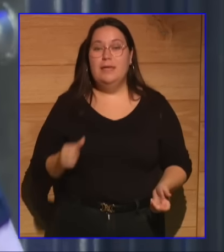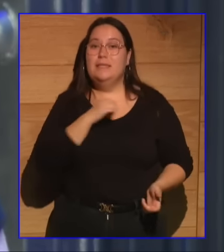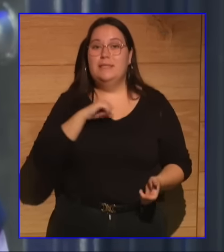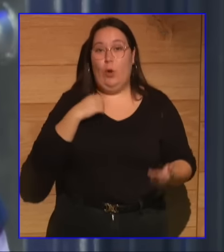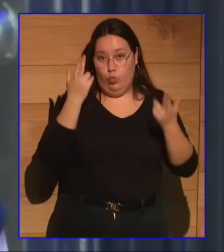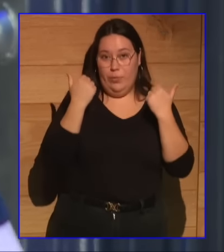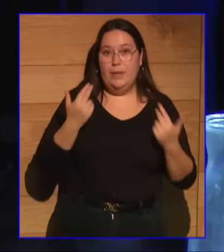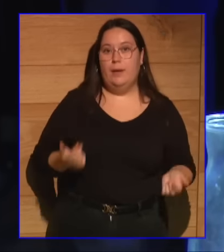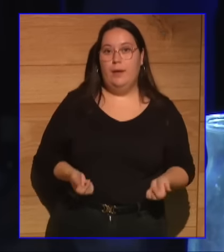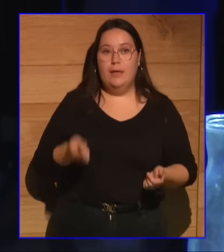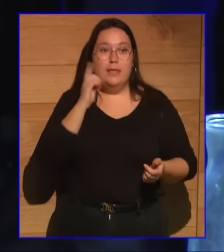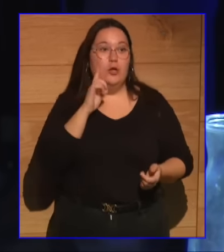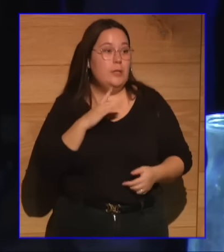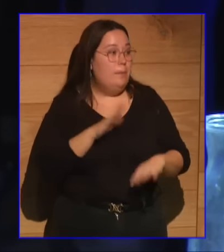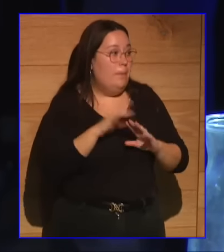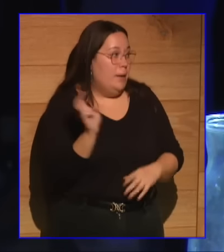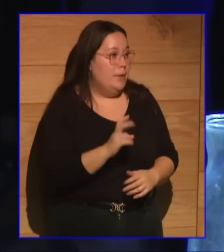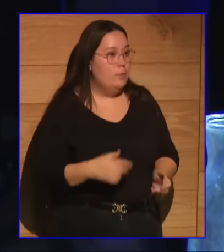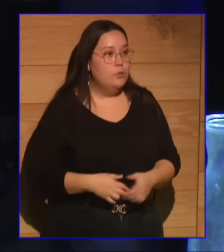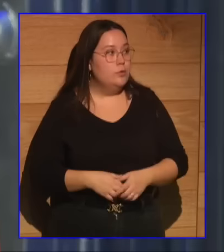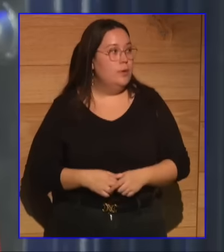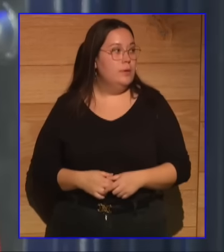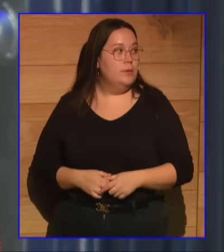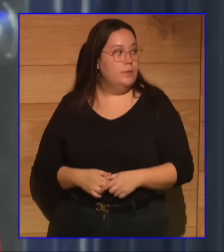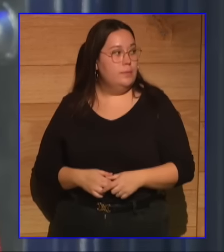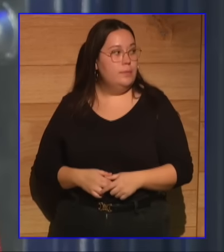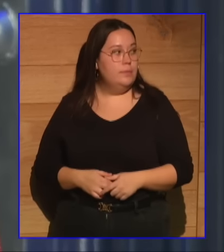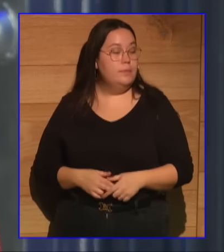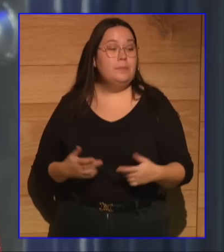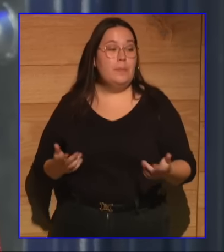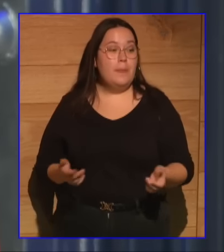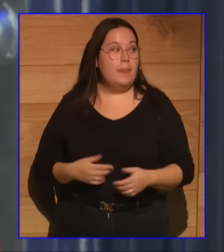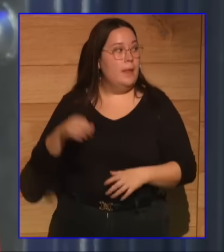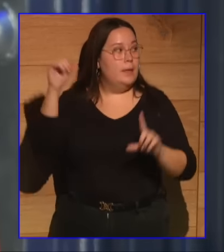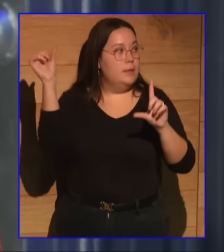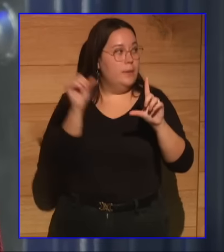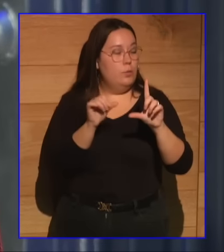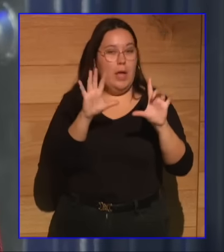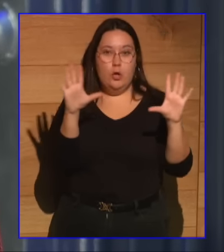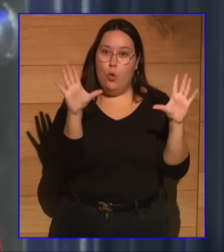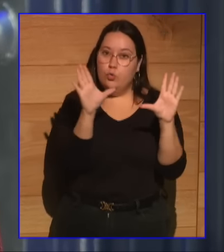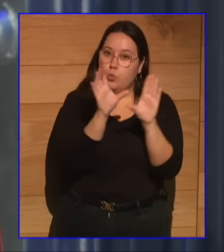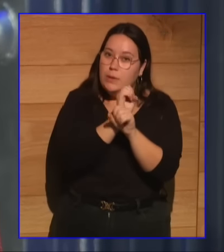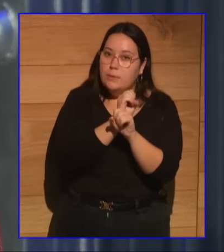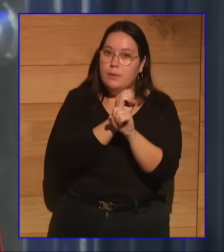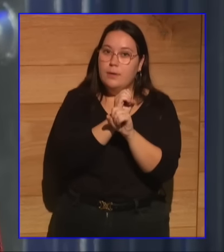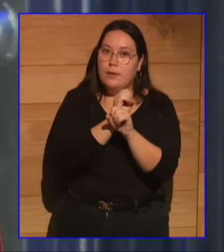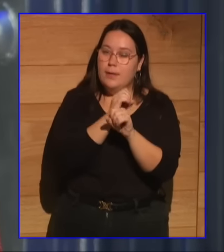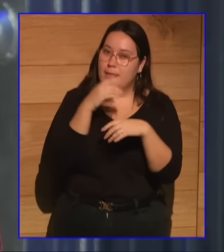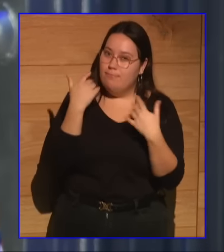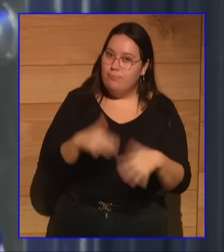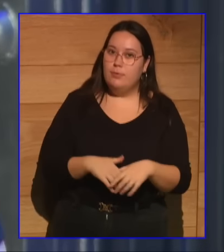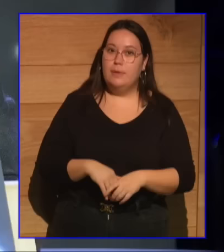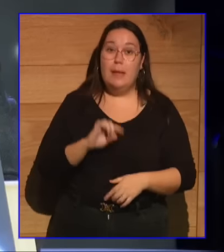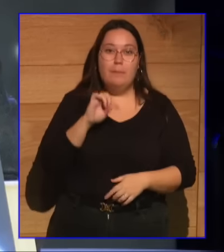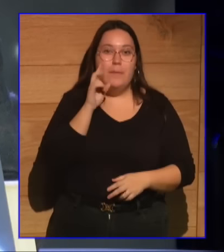maravilloso. Es que yo no sé para qué venimos todo nosotros. Todo esto venía Rodrigo de un sitio y es que... esta película es oscurísima. Eso es lo que iba a decir. Desde